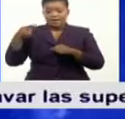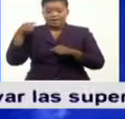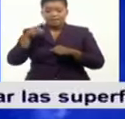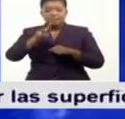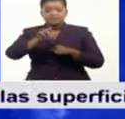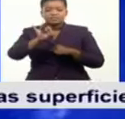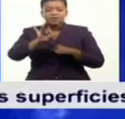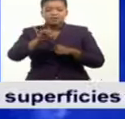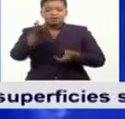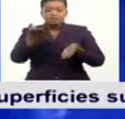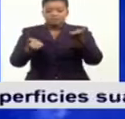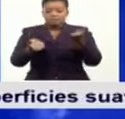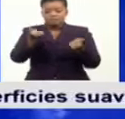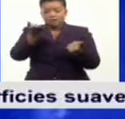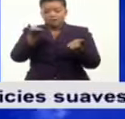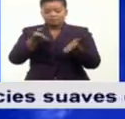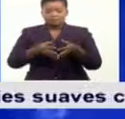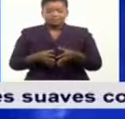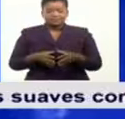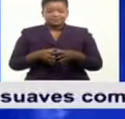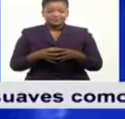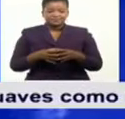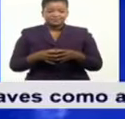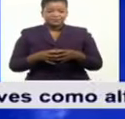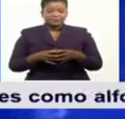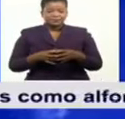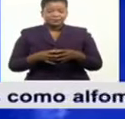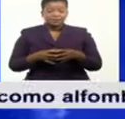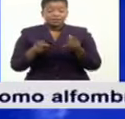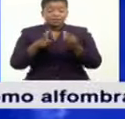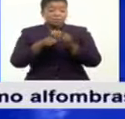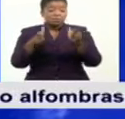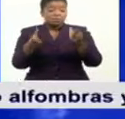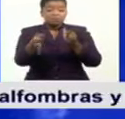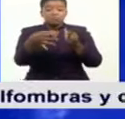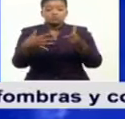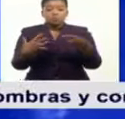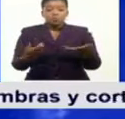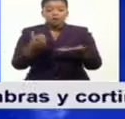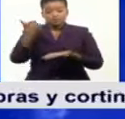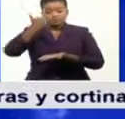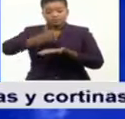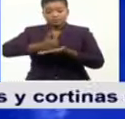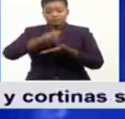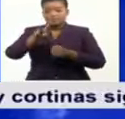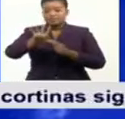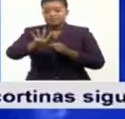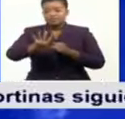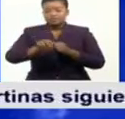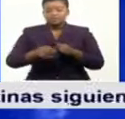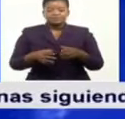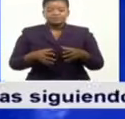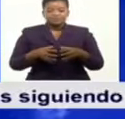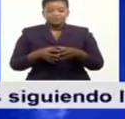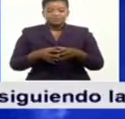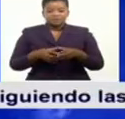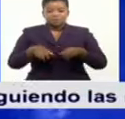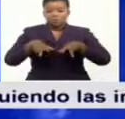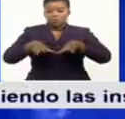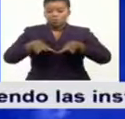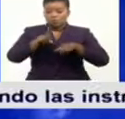más que la jornada anterior. La cifra mayor en el municipio de Ciego Dávila, 25, Morón con